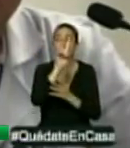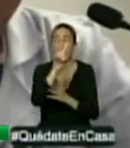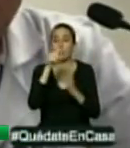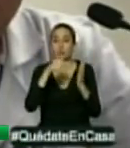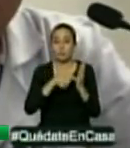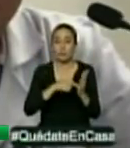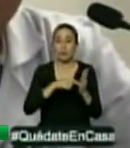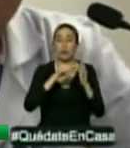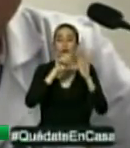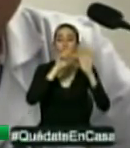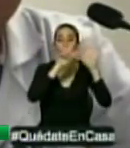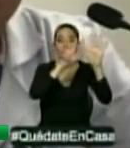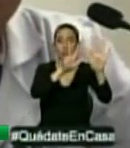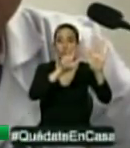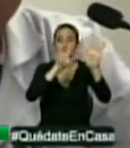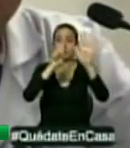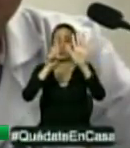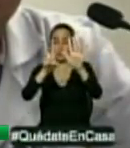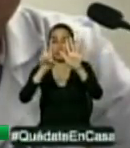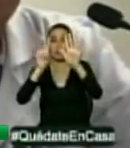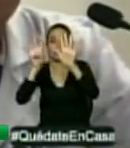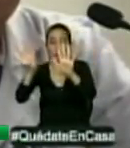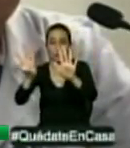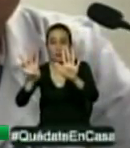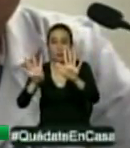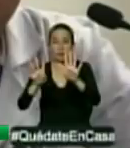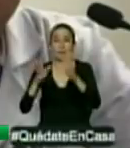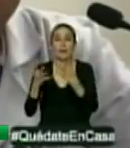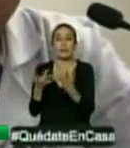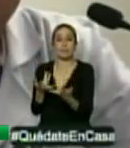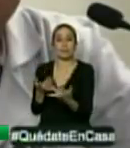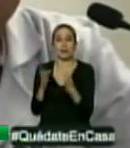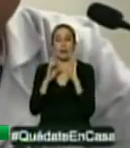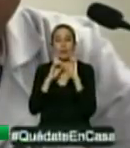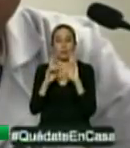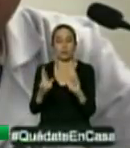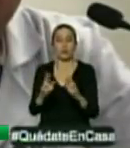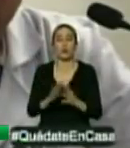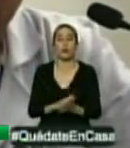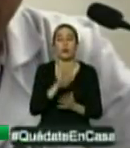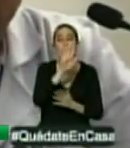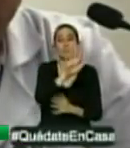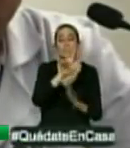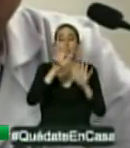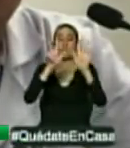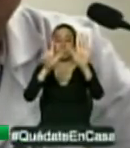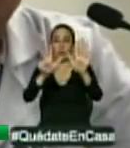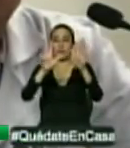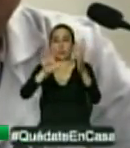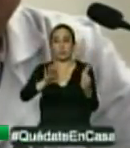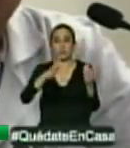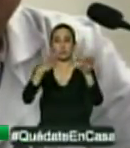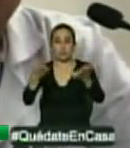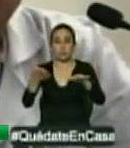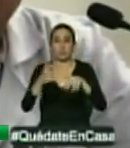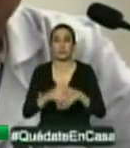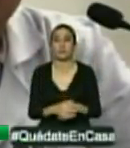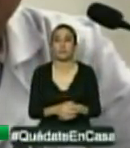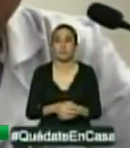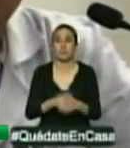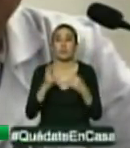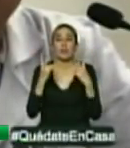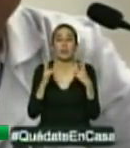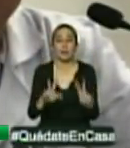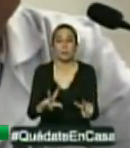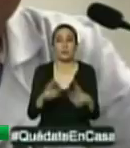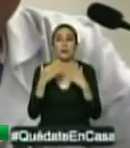2.869 casos con sospecha y desafortunadamente 58 personas que han fallecido. También